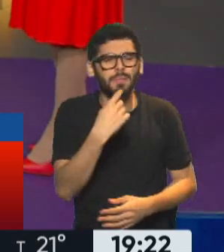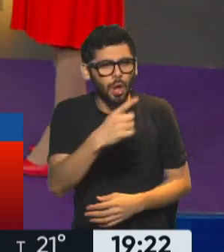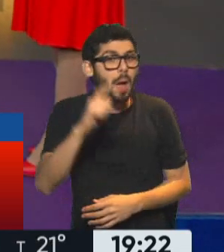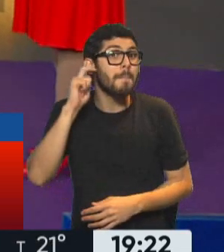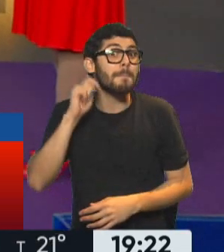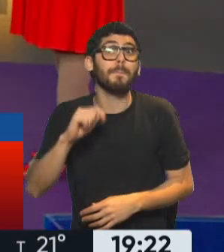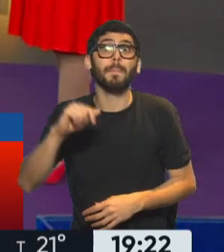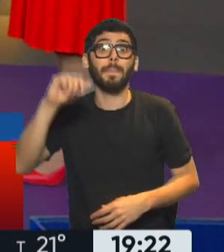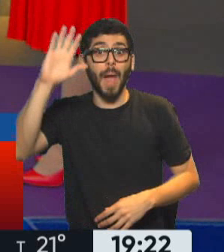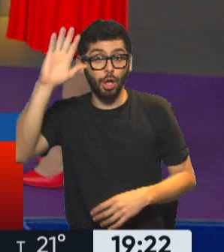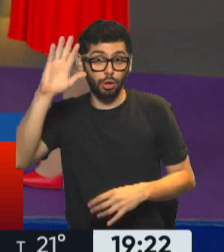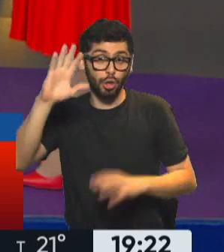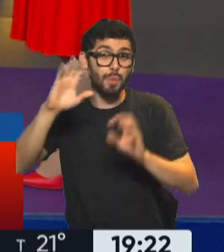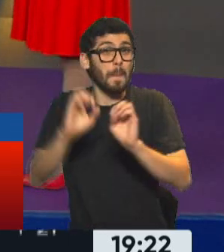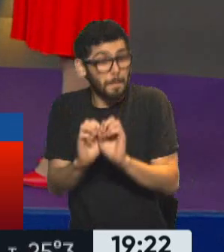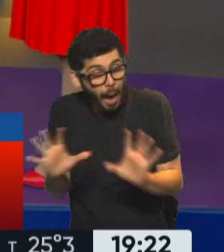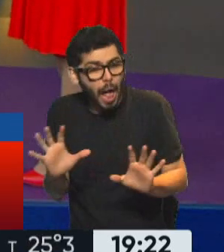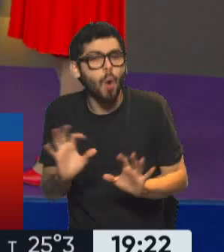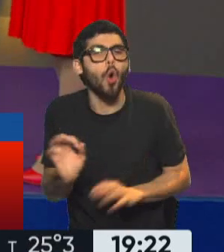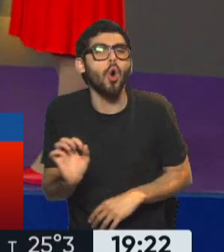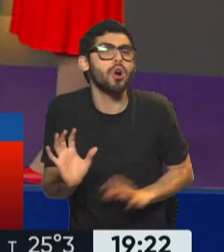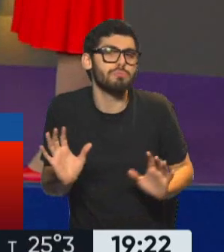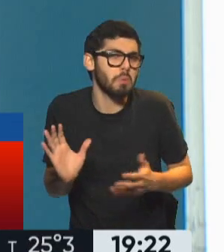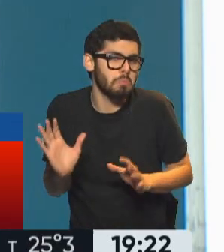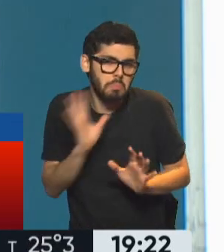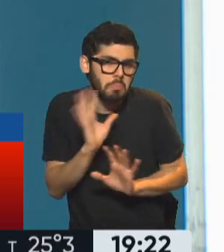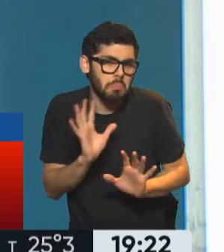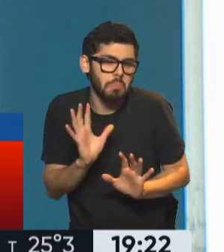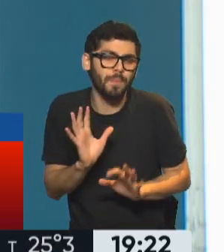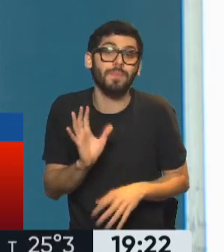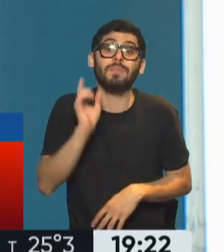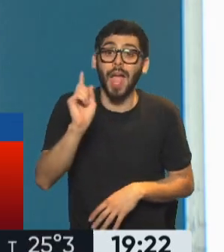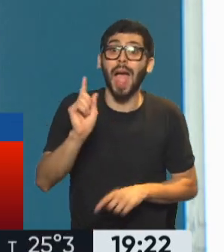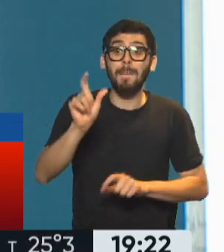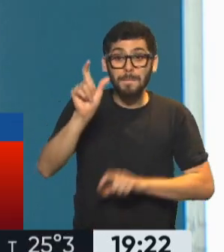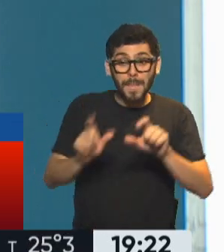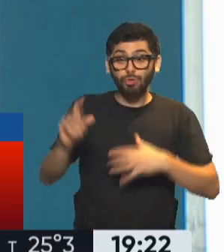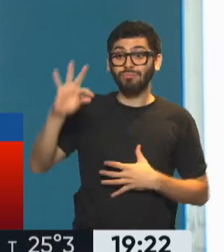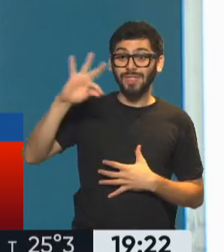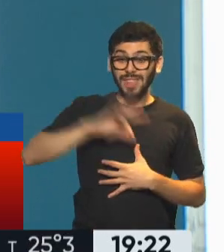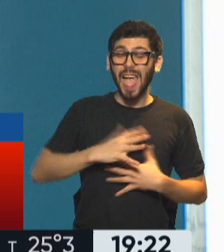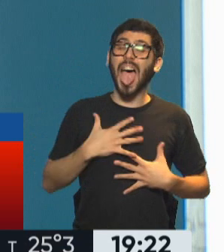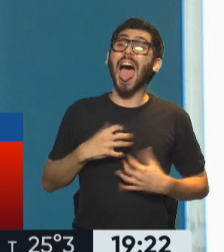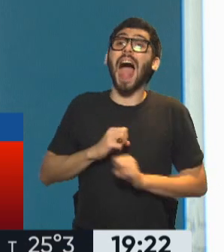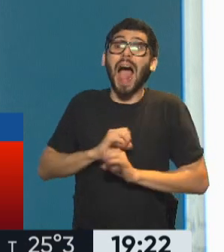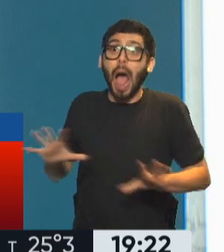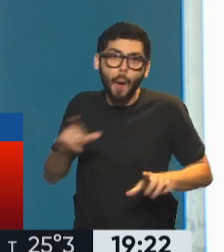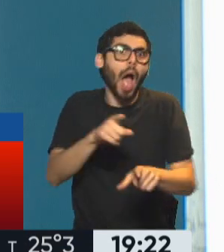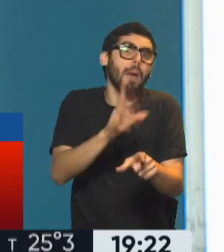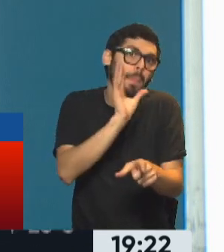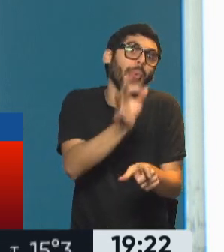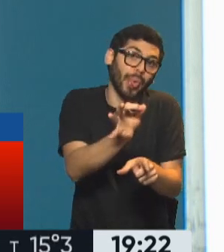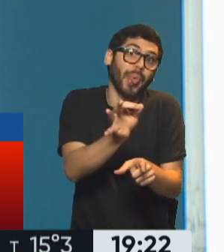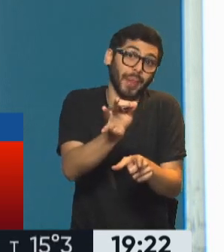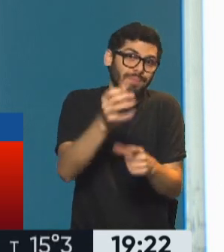se acentúa esto o no tiene que ver nada que ver la edad? Mire, en aquellos pacientes más graves es donde se ve, pero también se ha visto en pacientes